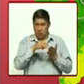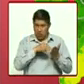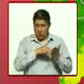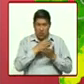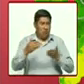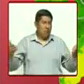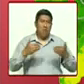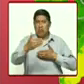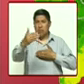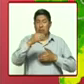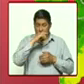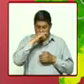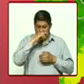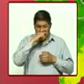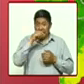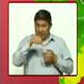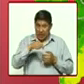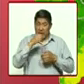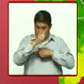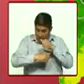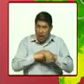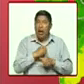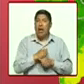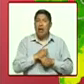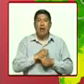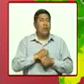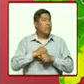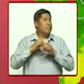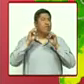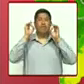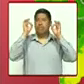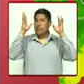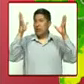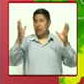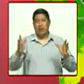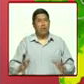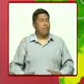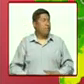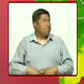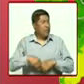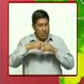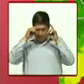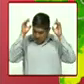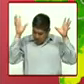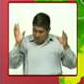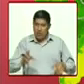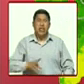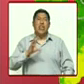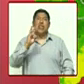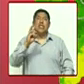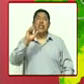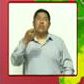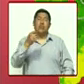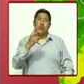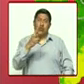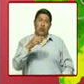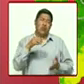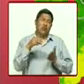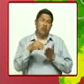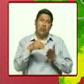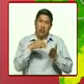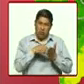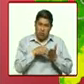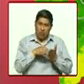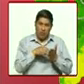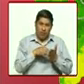de hectáreas. Y esta gestión sí ha variado todo y de hecho ha roto récord. La gestión